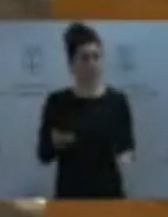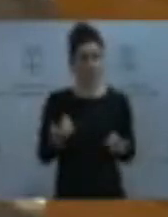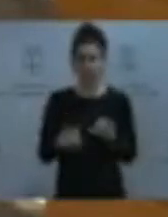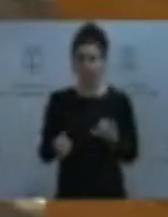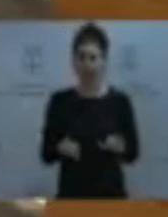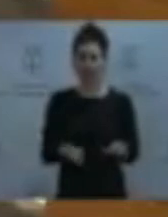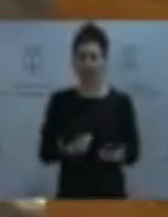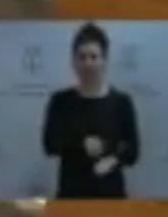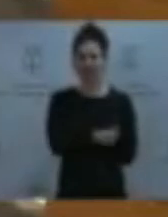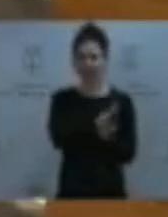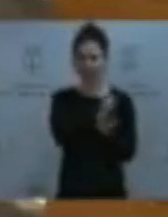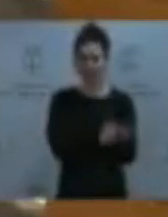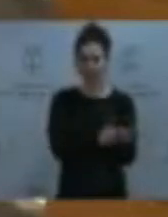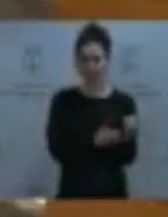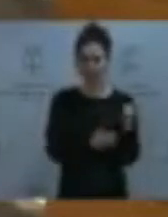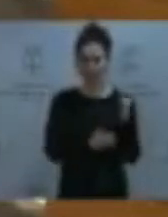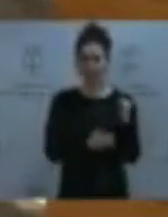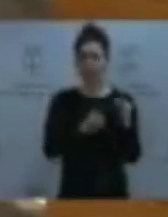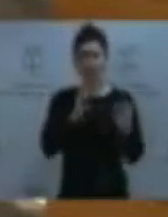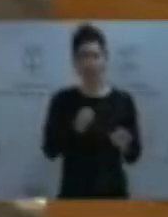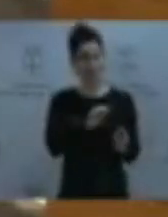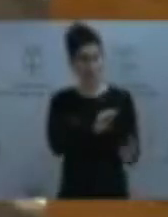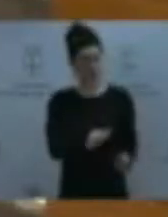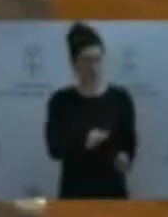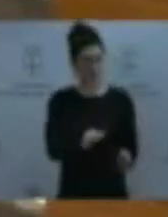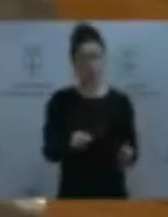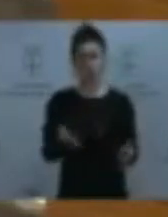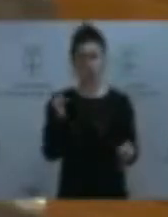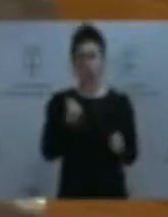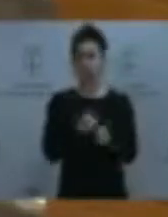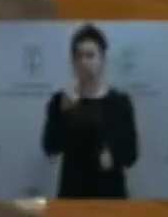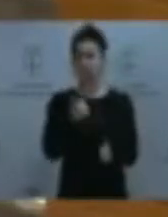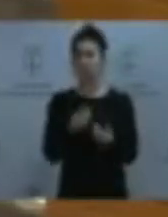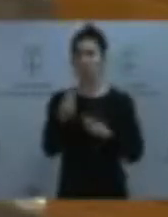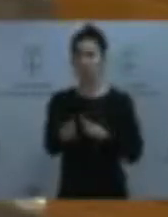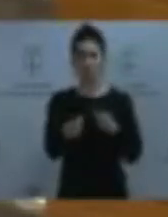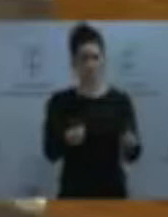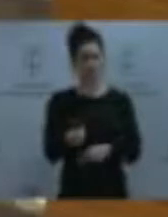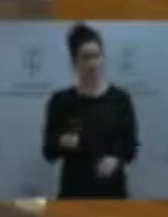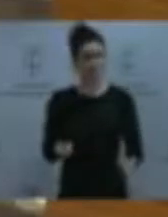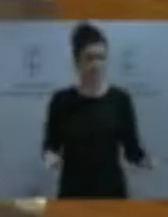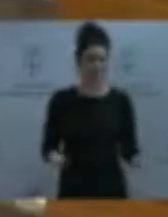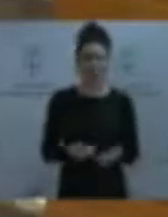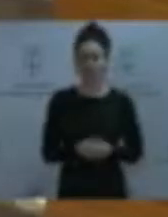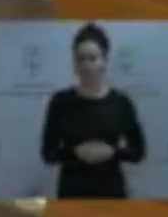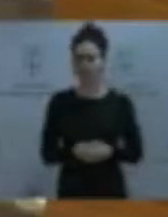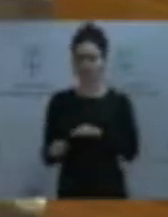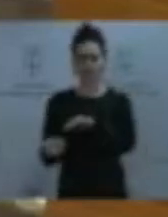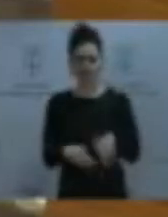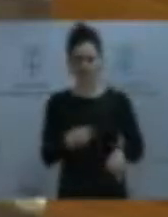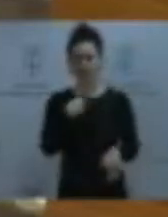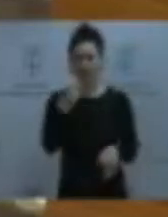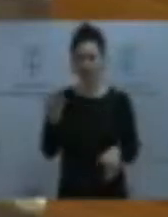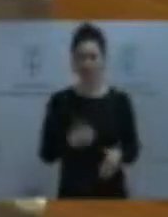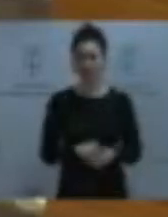las cuales ustedes tienen copia, ¿no? Por otra parte, decirle también como antecedente que en abril de